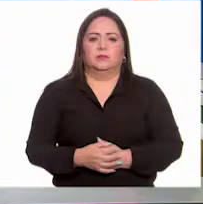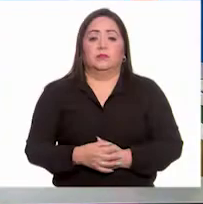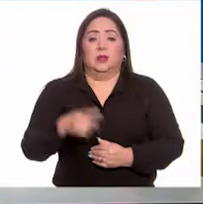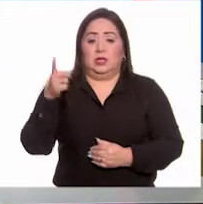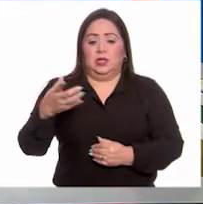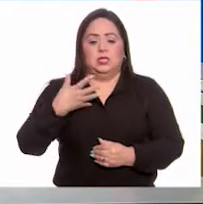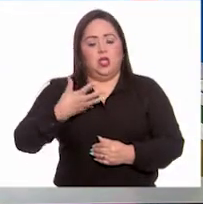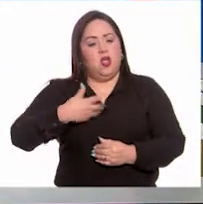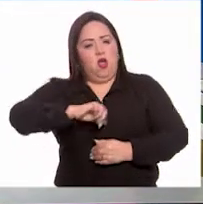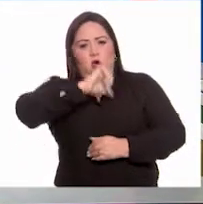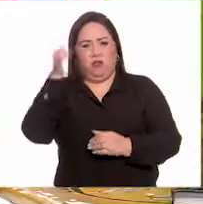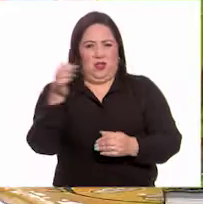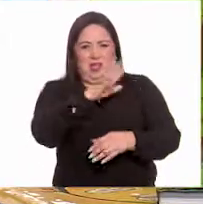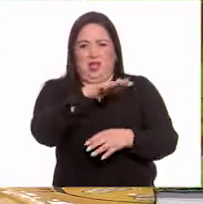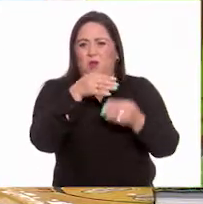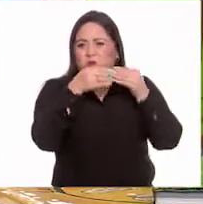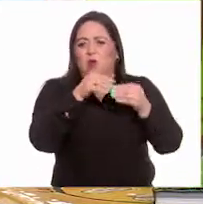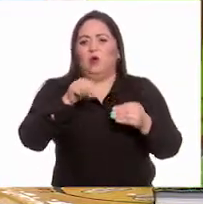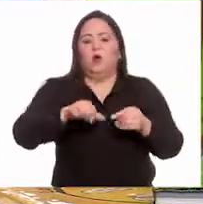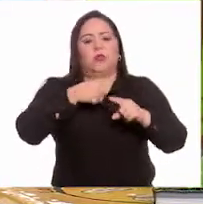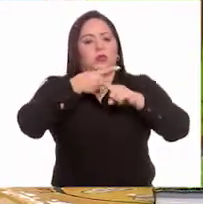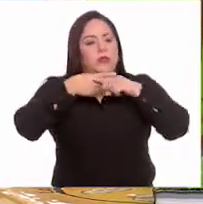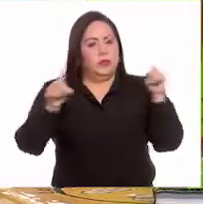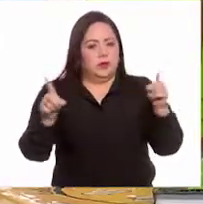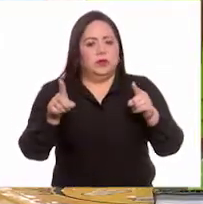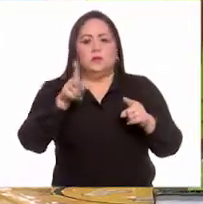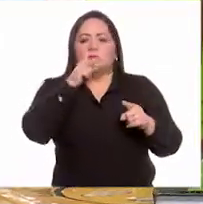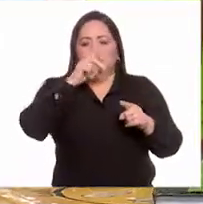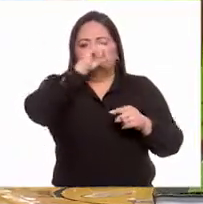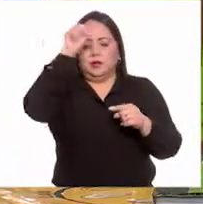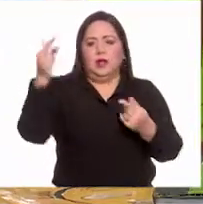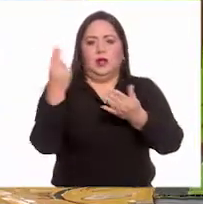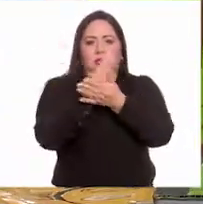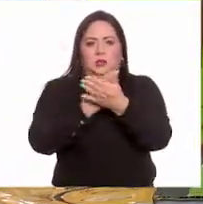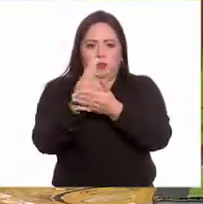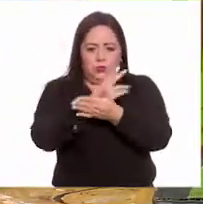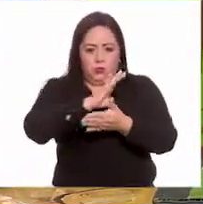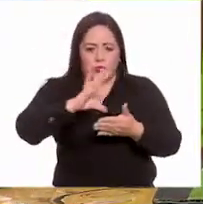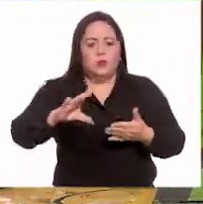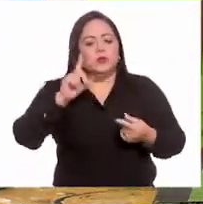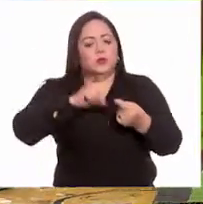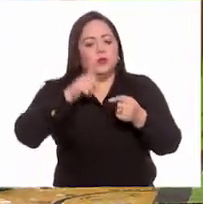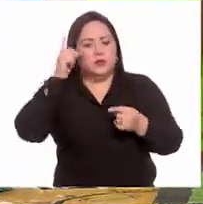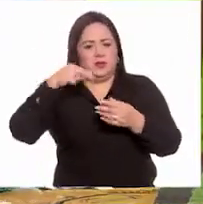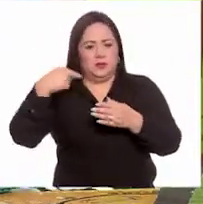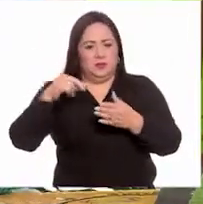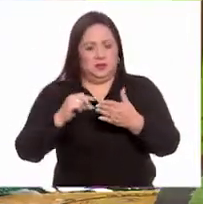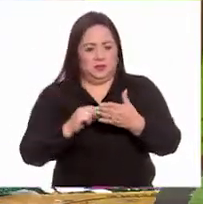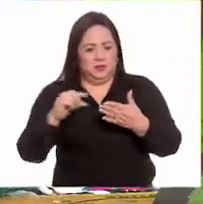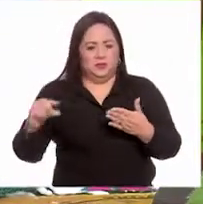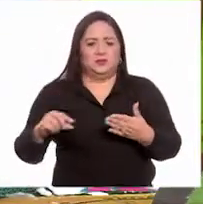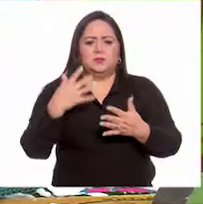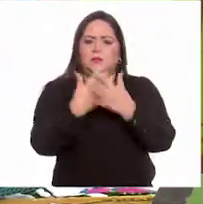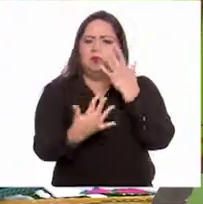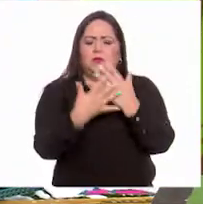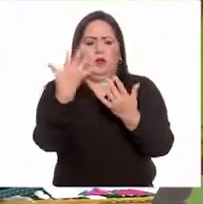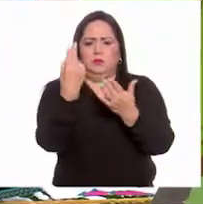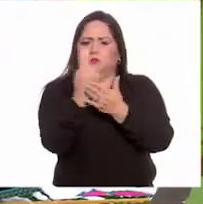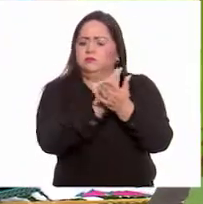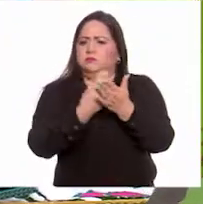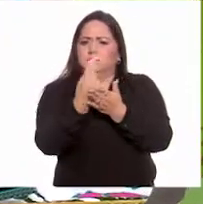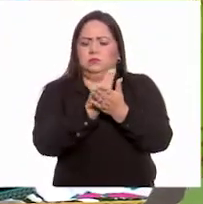de estructura, pero igual Joaquín tiene su portada, su título, su editorial. Dibujos hechos a mano y como